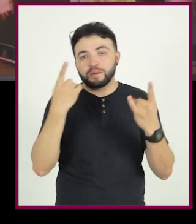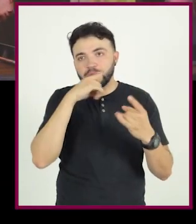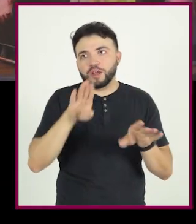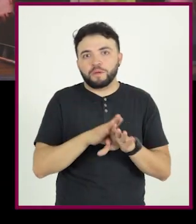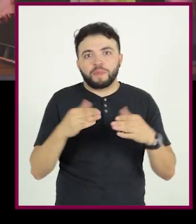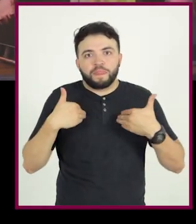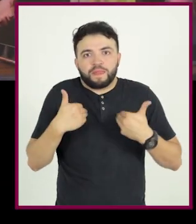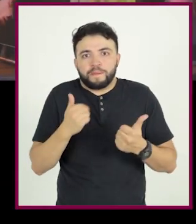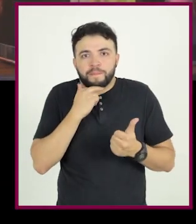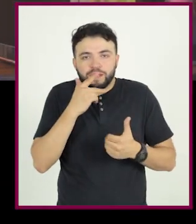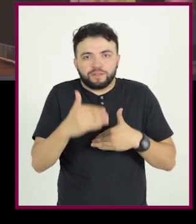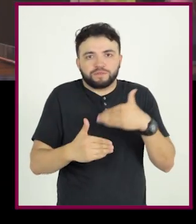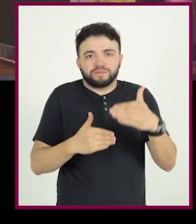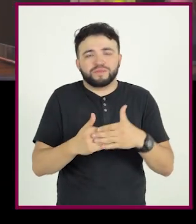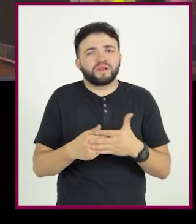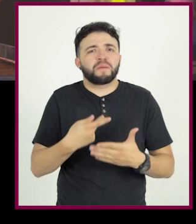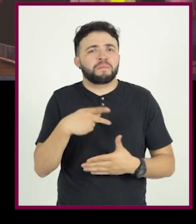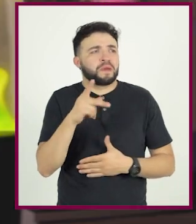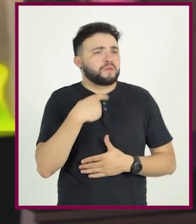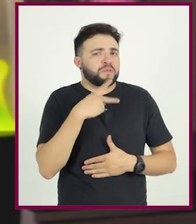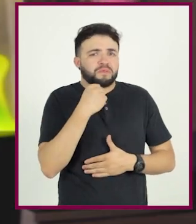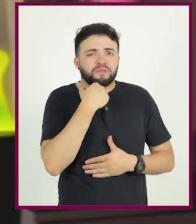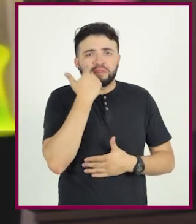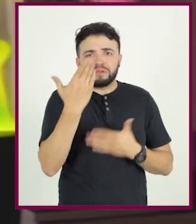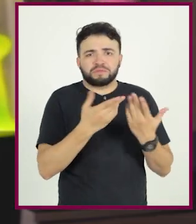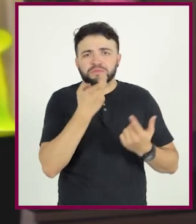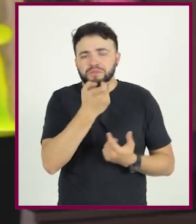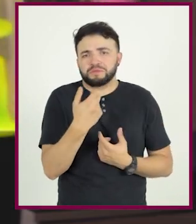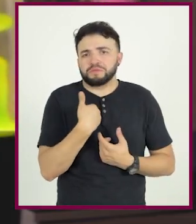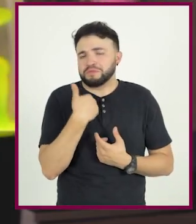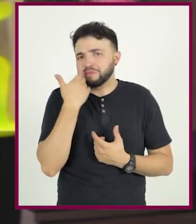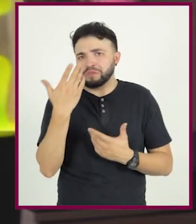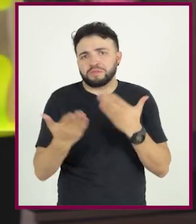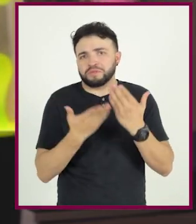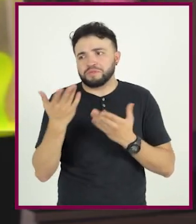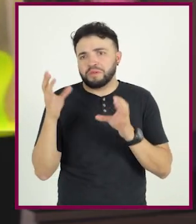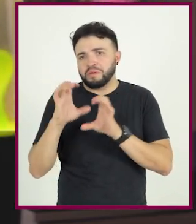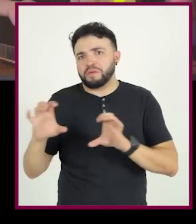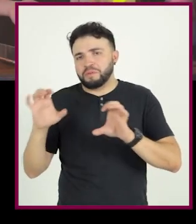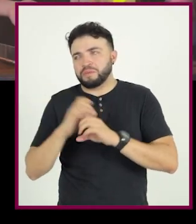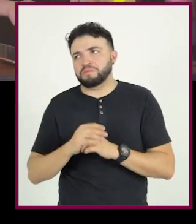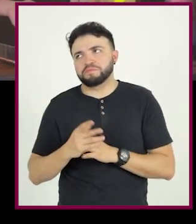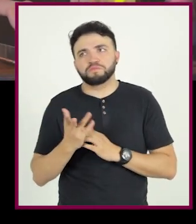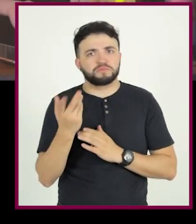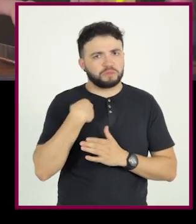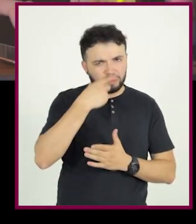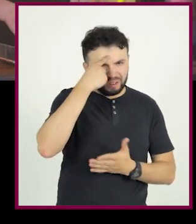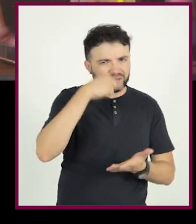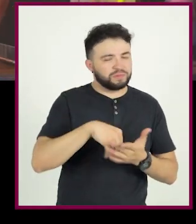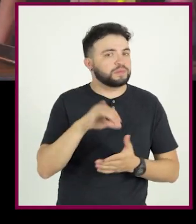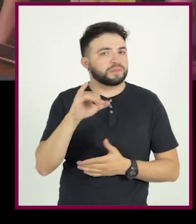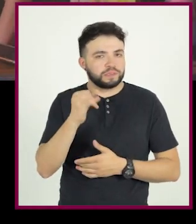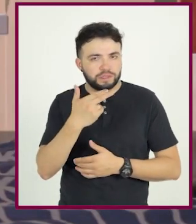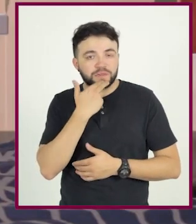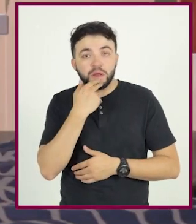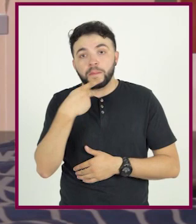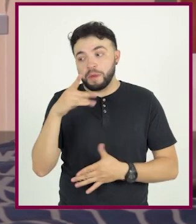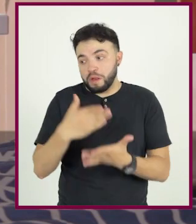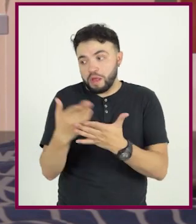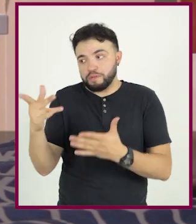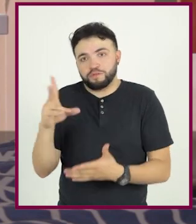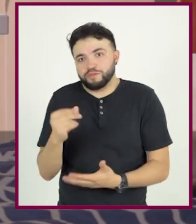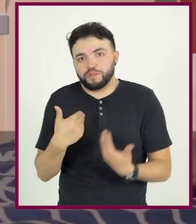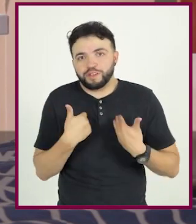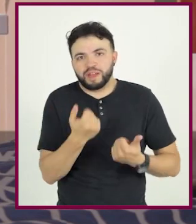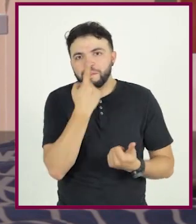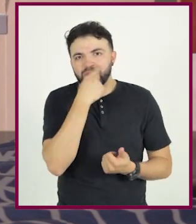no es de utilidad para lo que yo quiero estudiar, que es sistemas computacionales. Pues a lo mejor sí te sirve, pero ahora